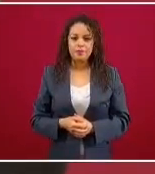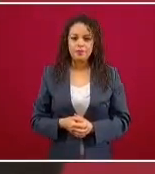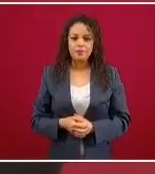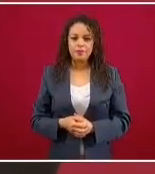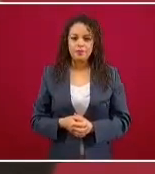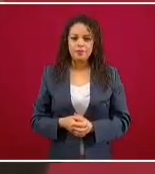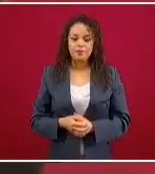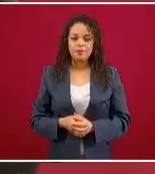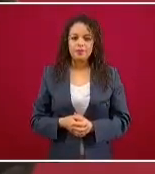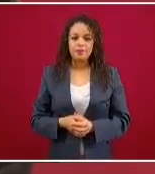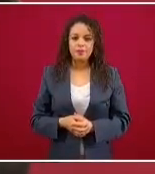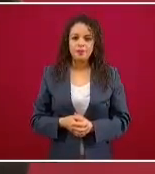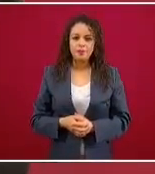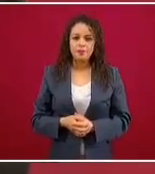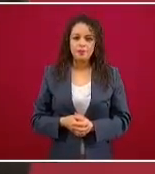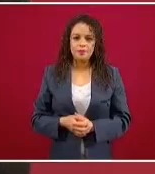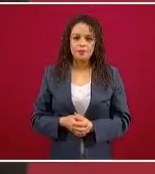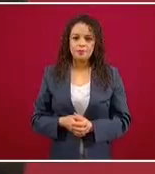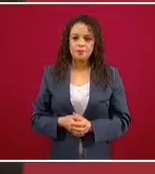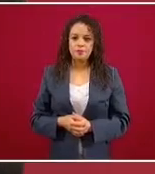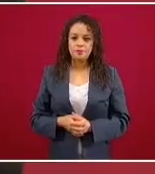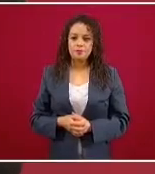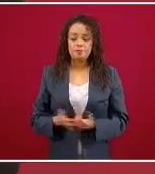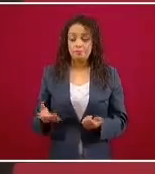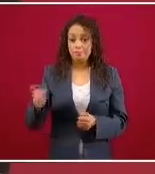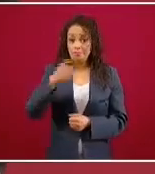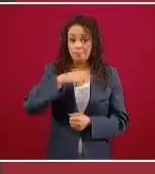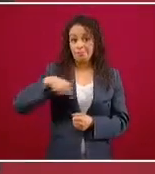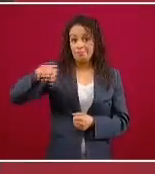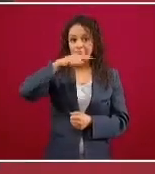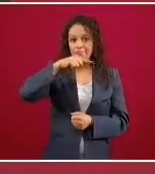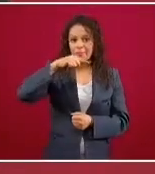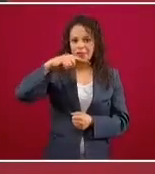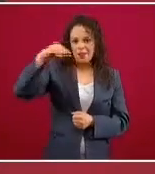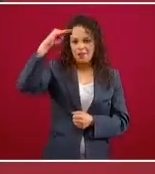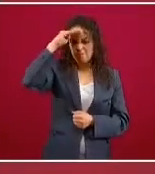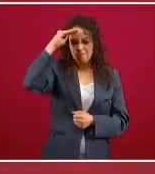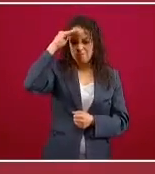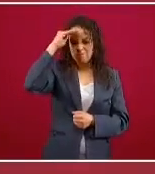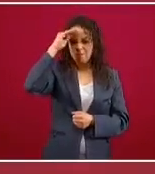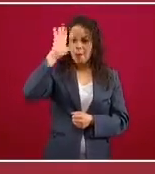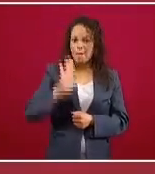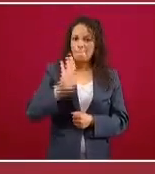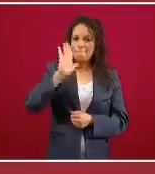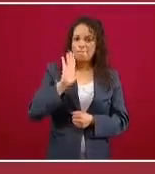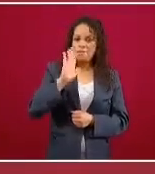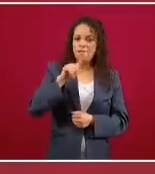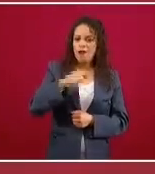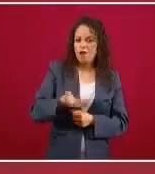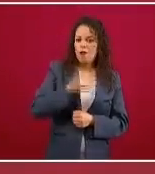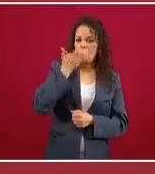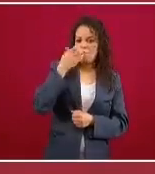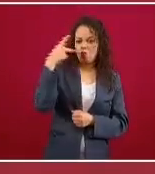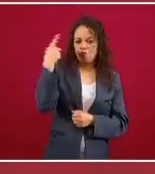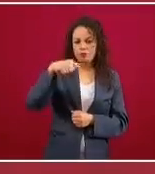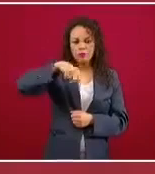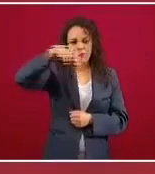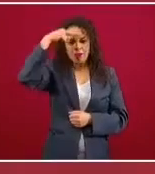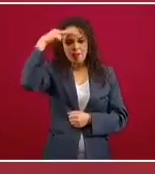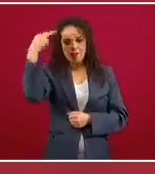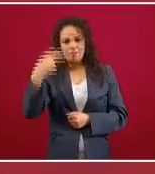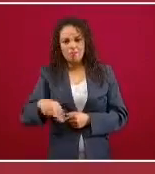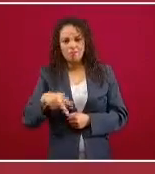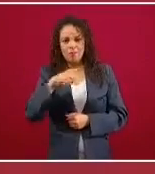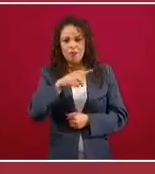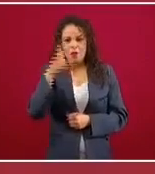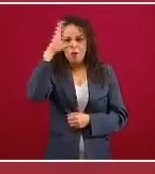quisieron hacernos creer que la corrupción era parte de la cultura del pueblo de México, como